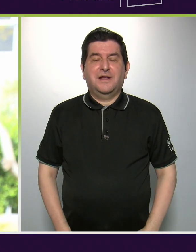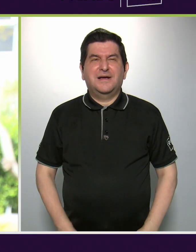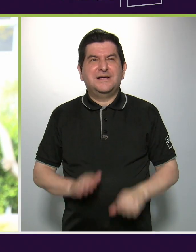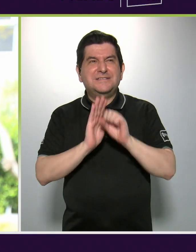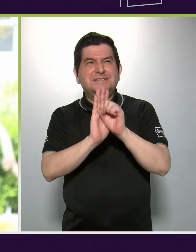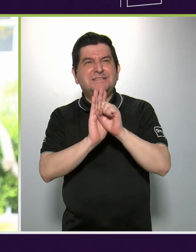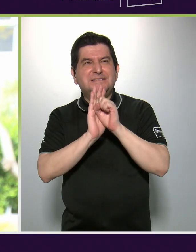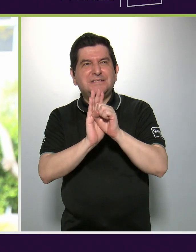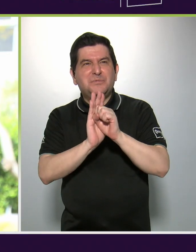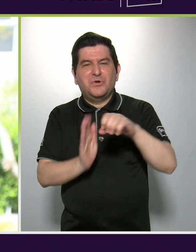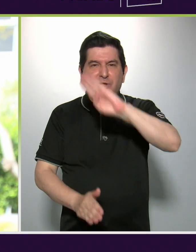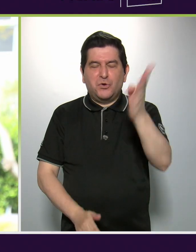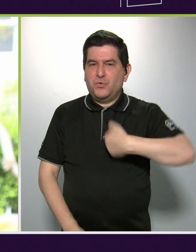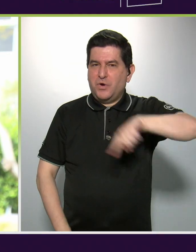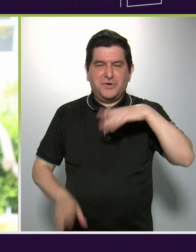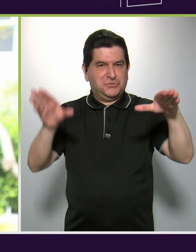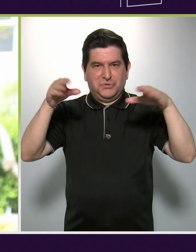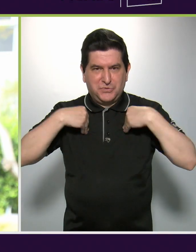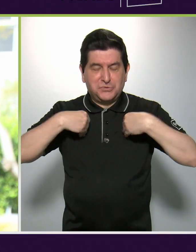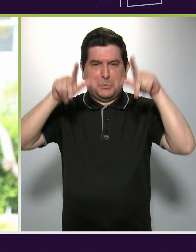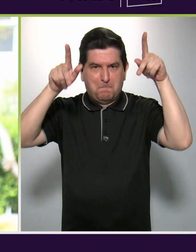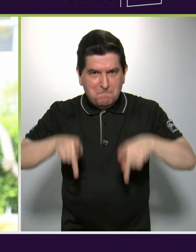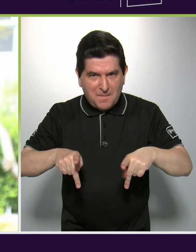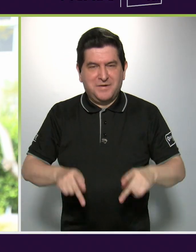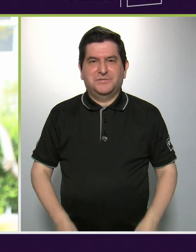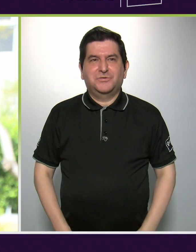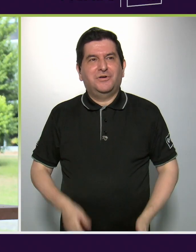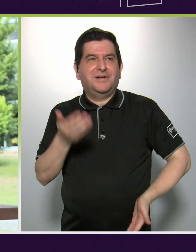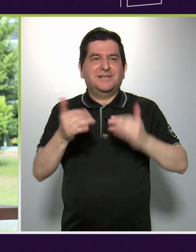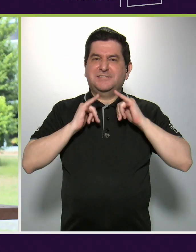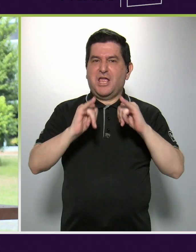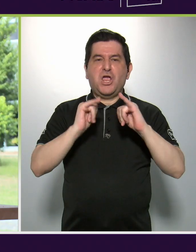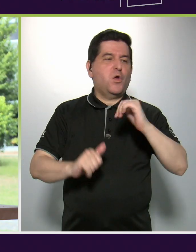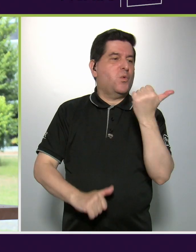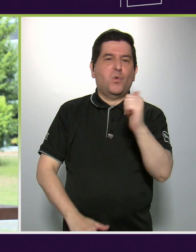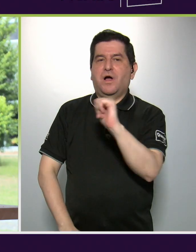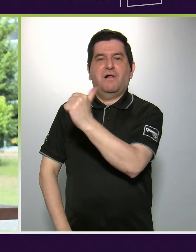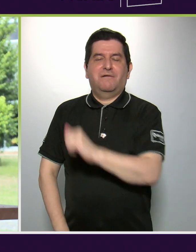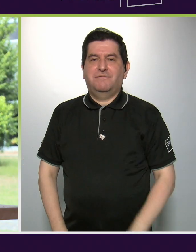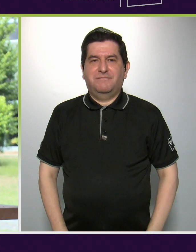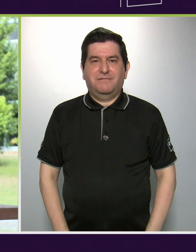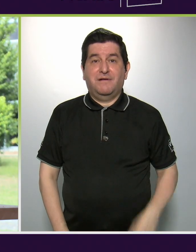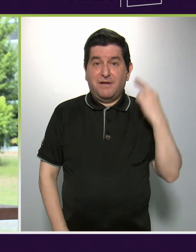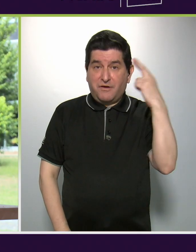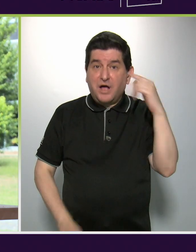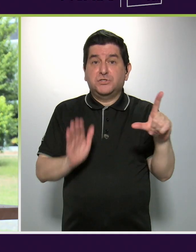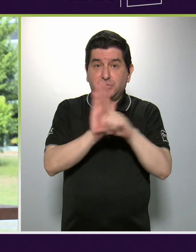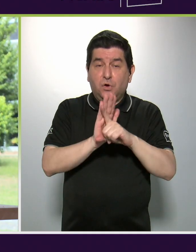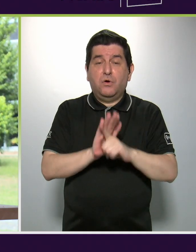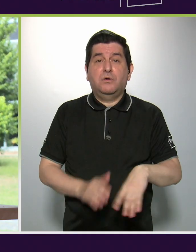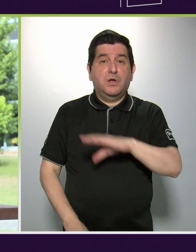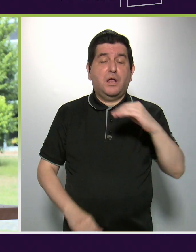digamos, iguales a otras, ¿no? Por eso también se han hecho leyes, campañas y tal. y se han hecho esfuerzos justamente para